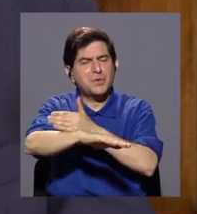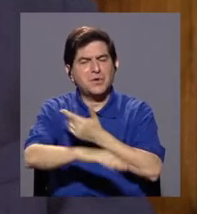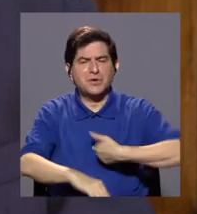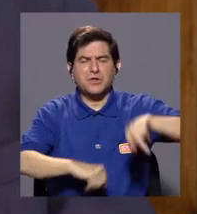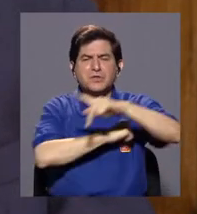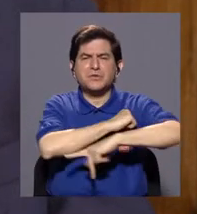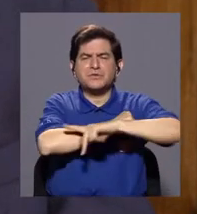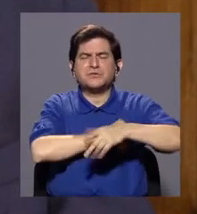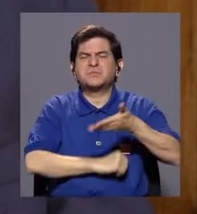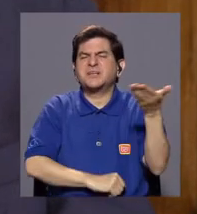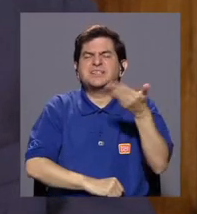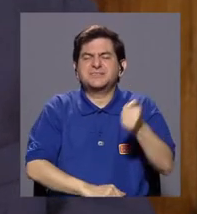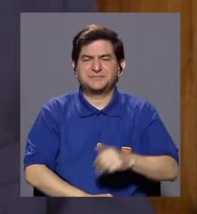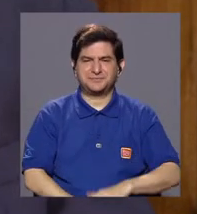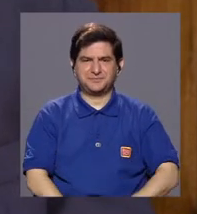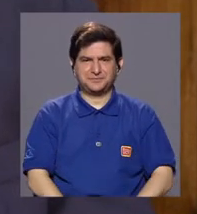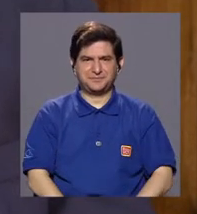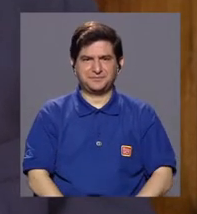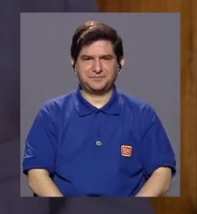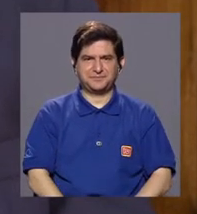de nuestras naciones?